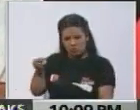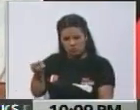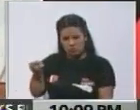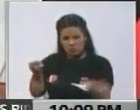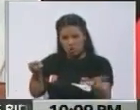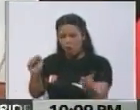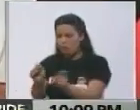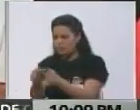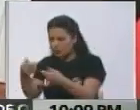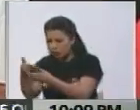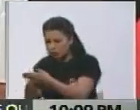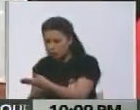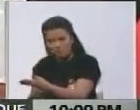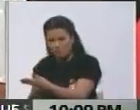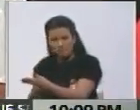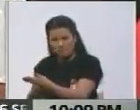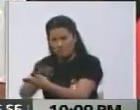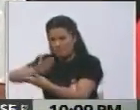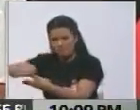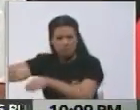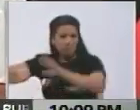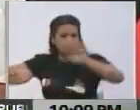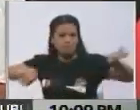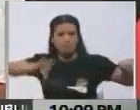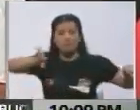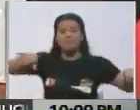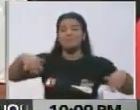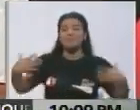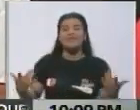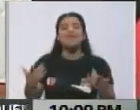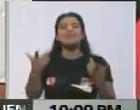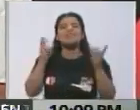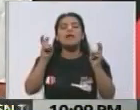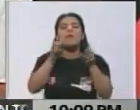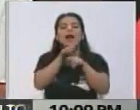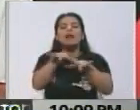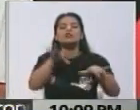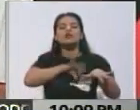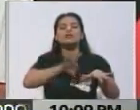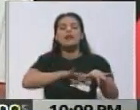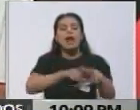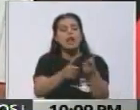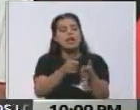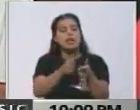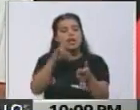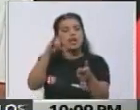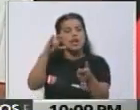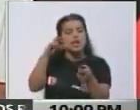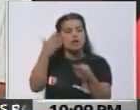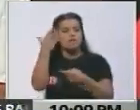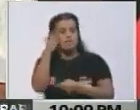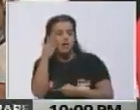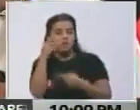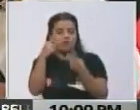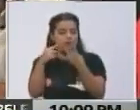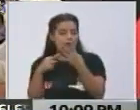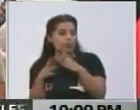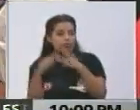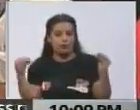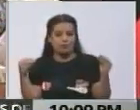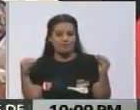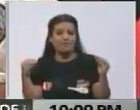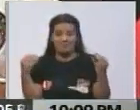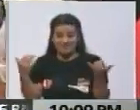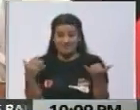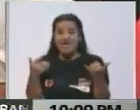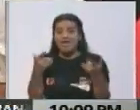escrita. Se están levantando con las redes sociales. Así que si nosotros queremos entender el mundo que ya comenzó a